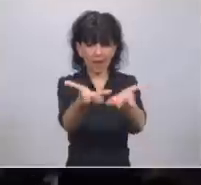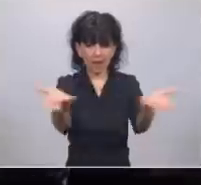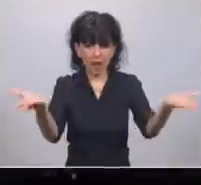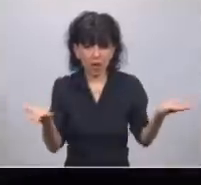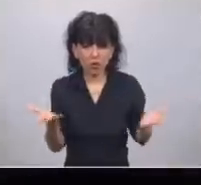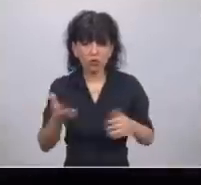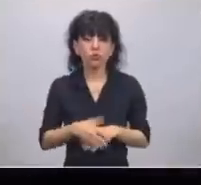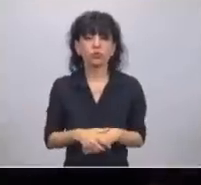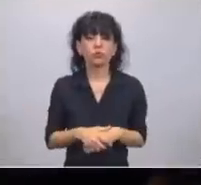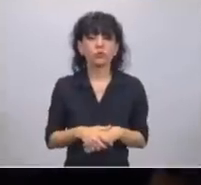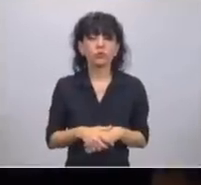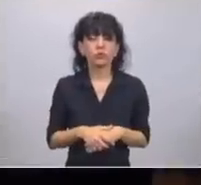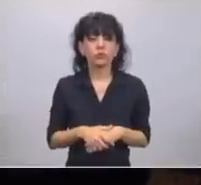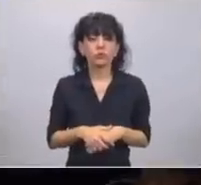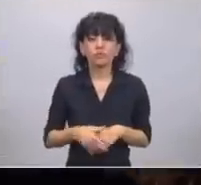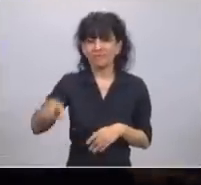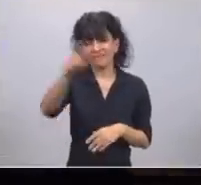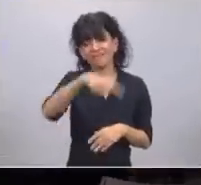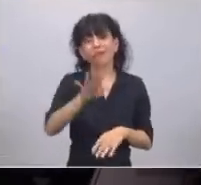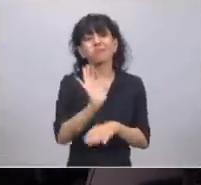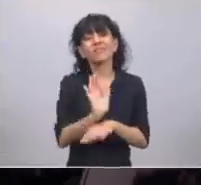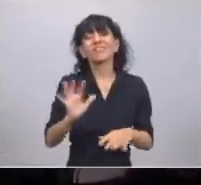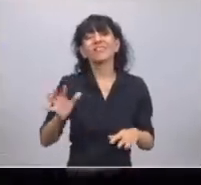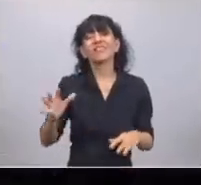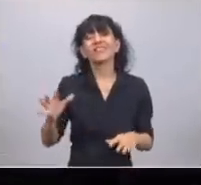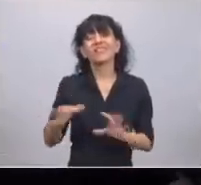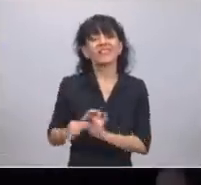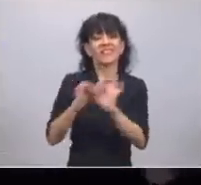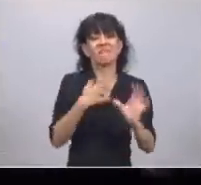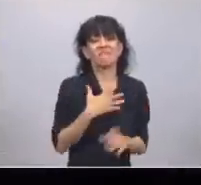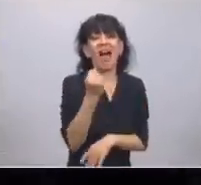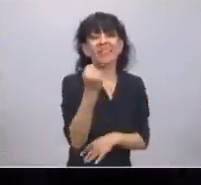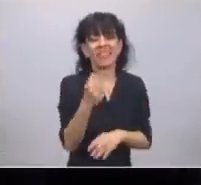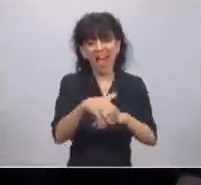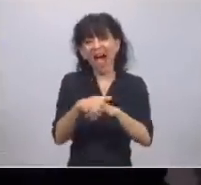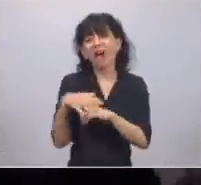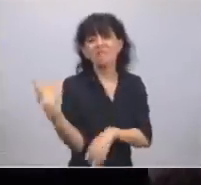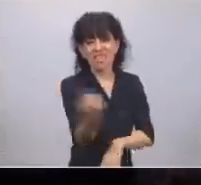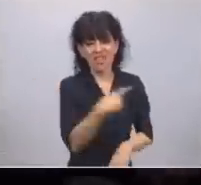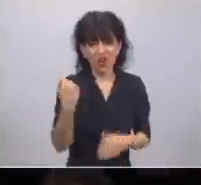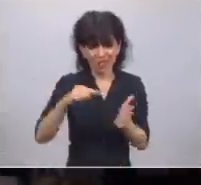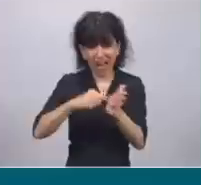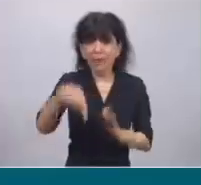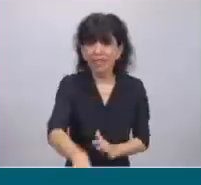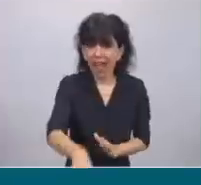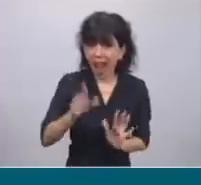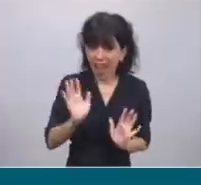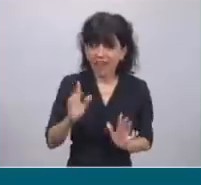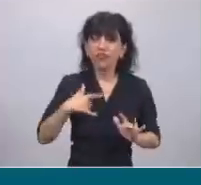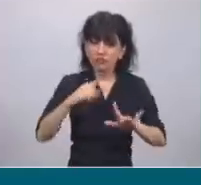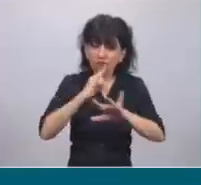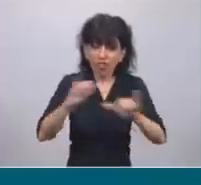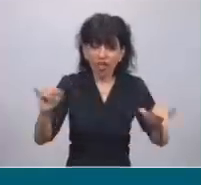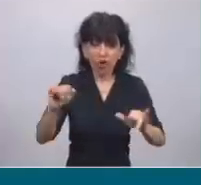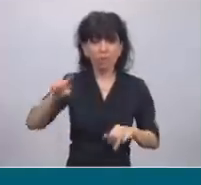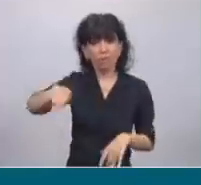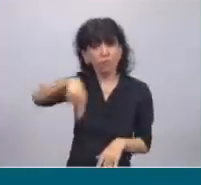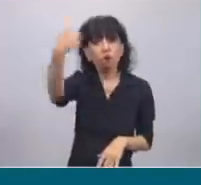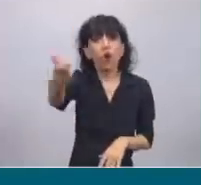compañeras, amigos de Unión por la Patria de la Ciudad de Buenos Aires, el